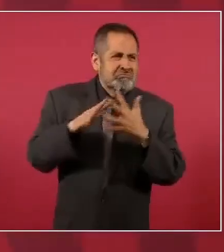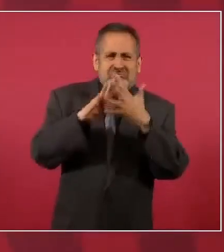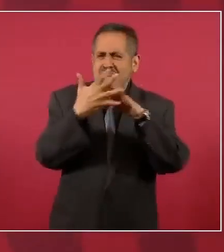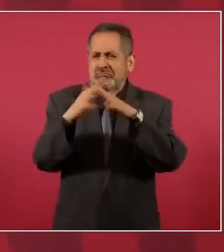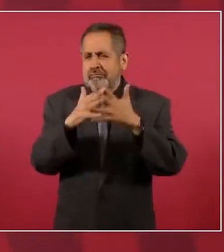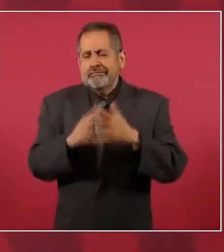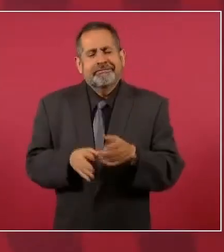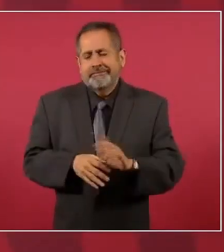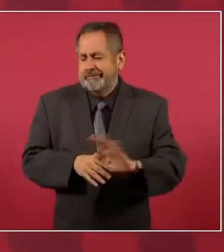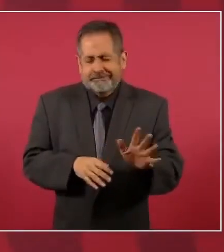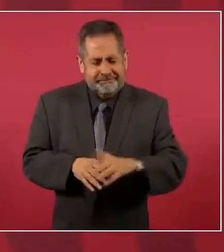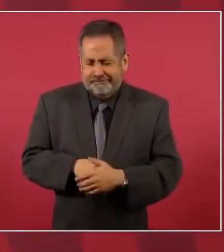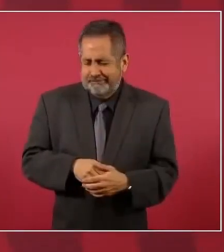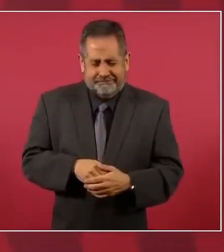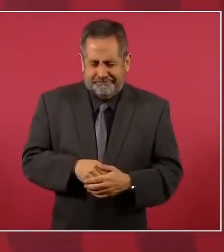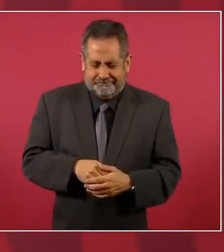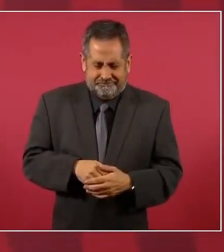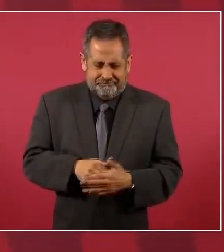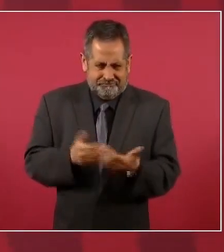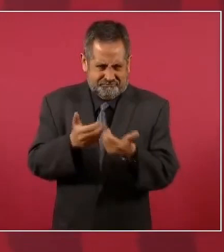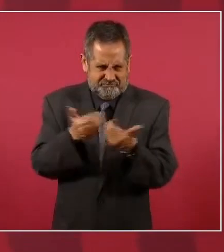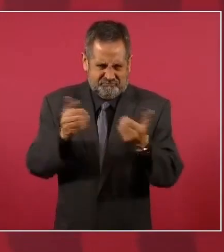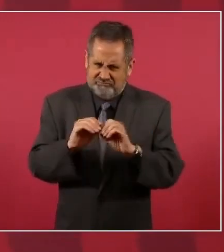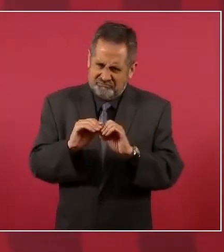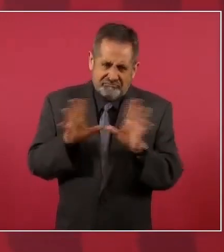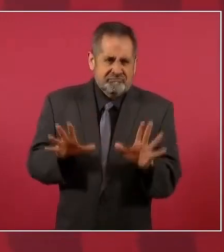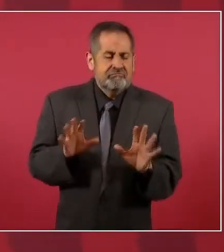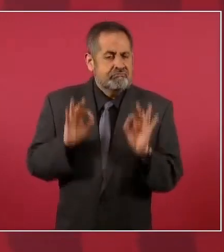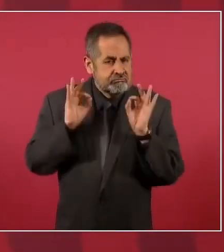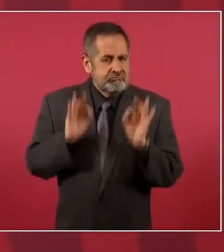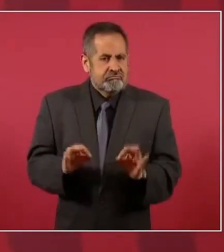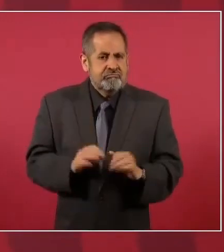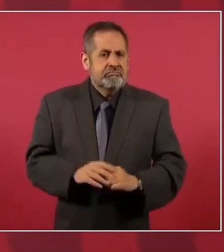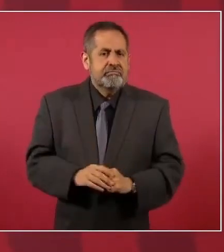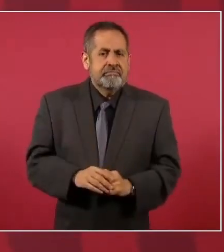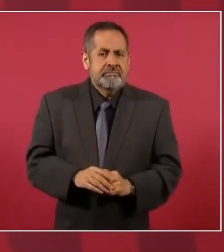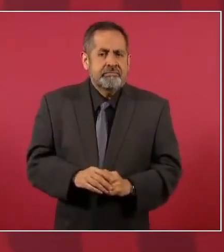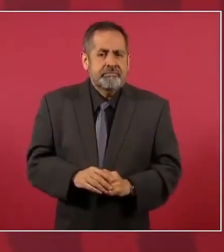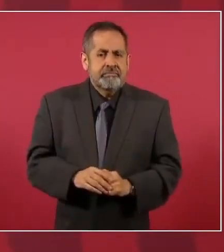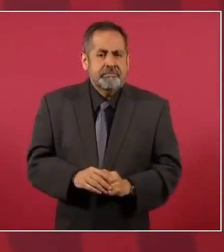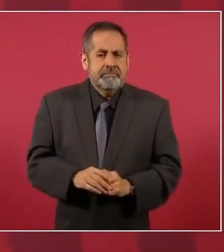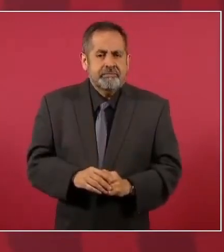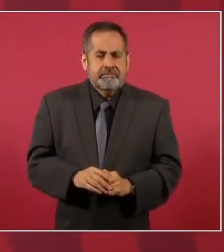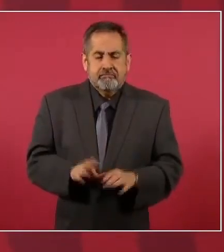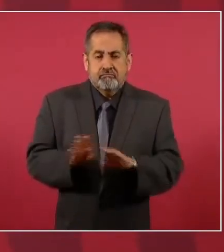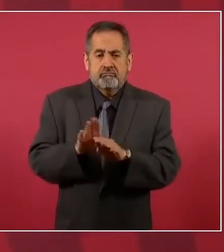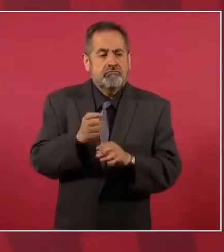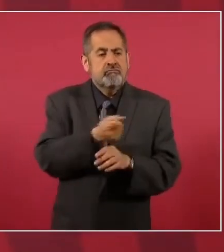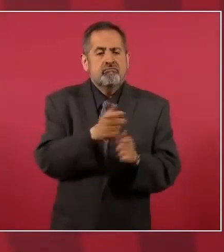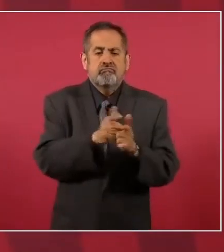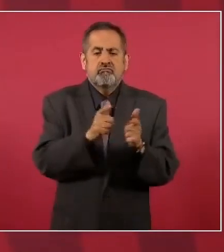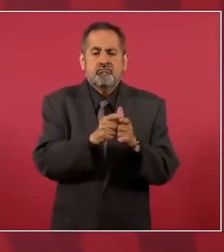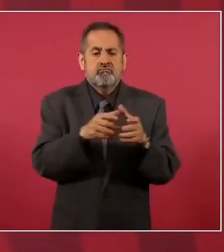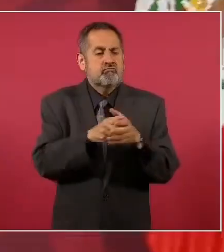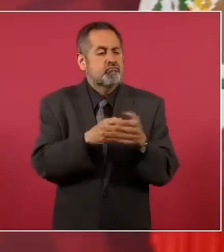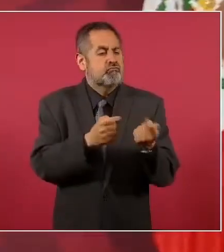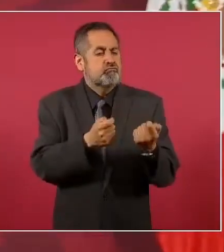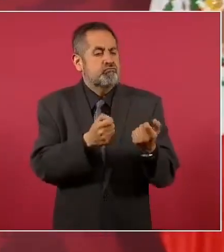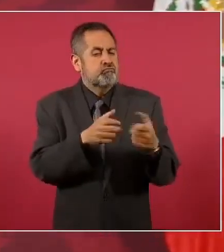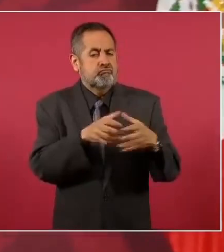Es una minoría,